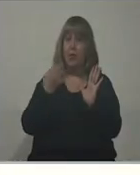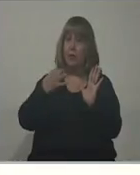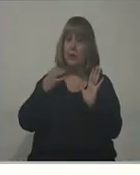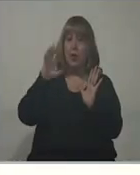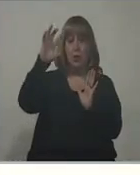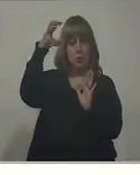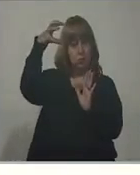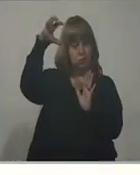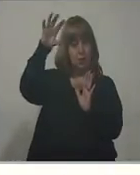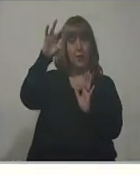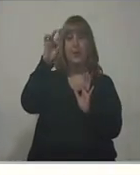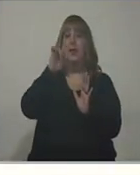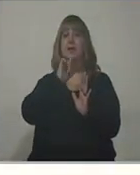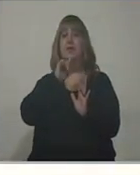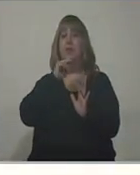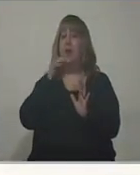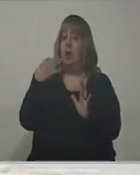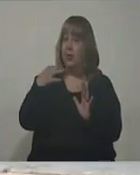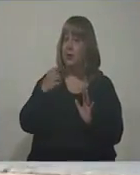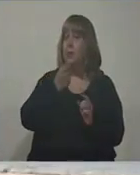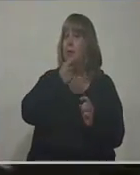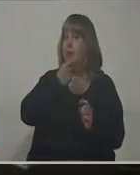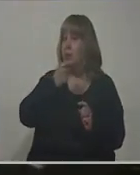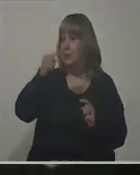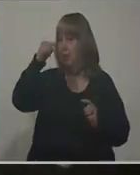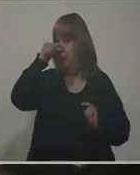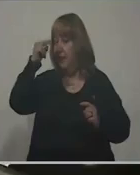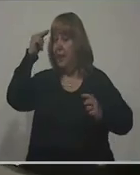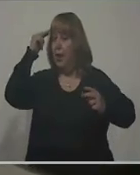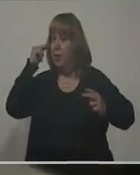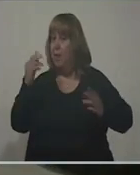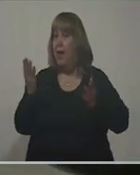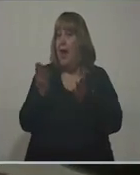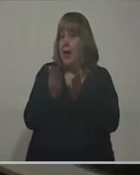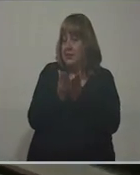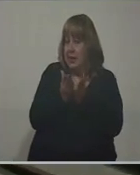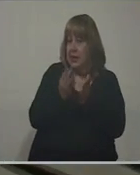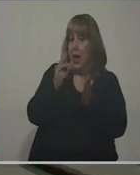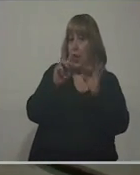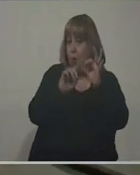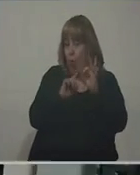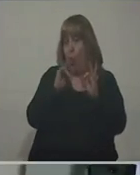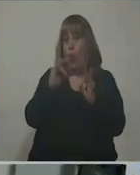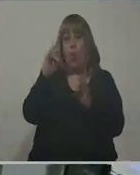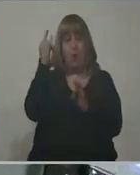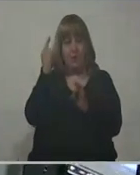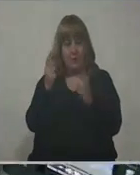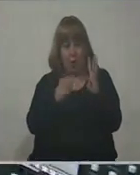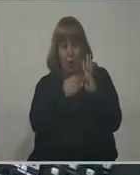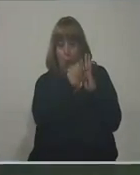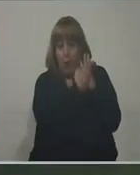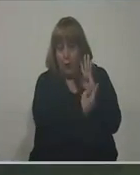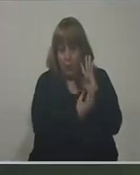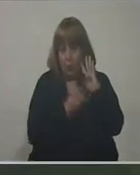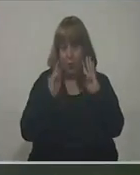los canales de aire de la provincia de Mendoza, entiéndase, el 7, el 9, Acequia y la señal universitaria en su